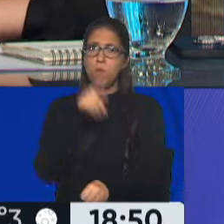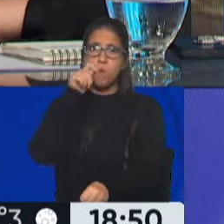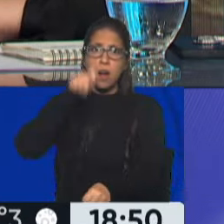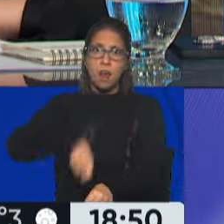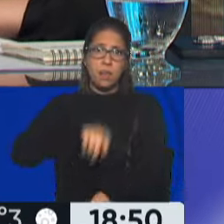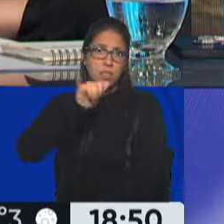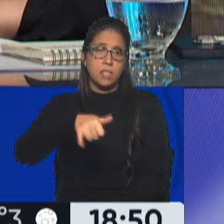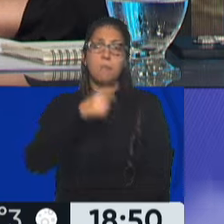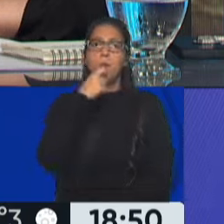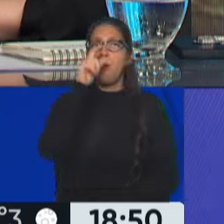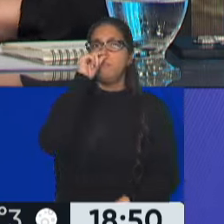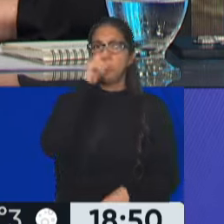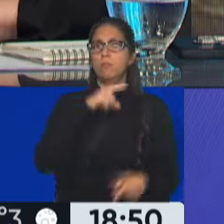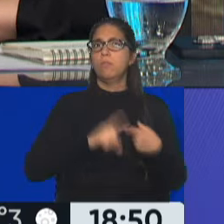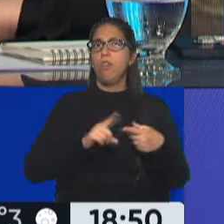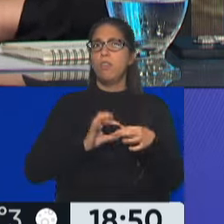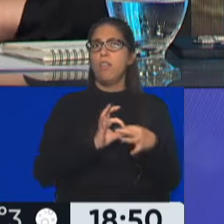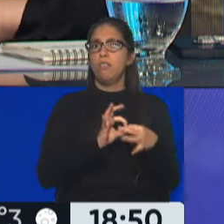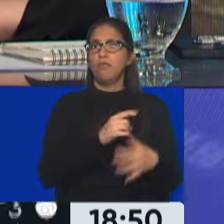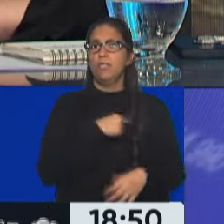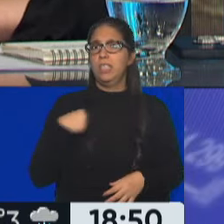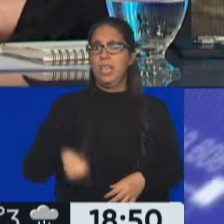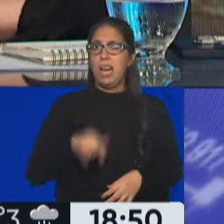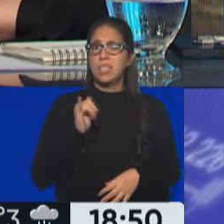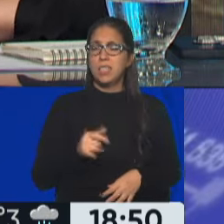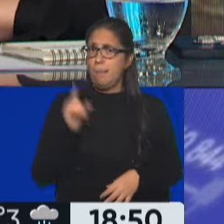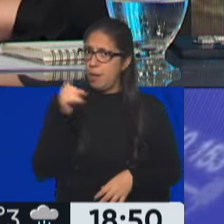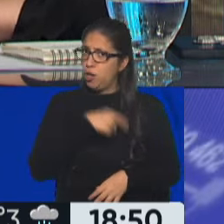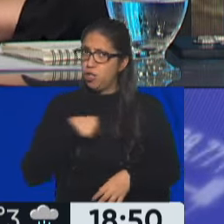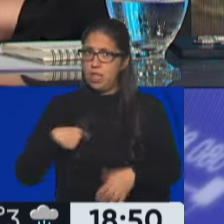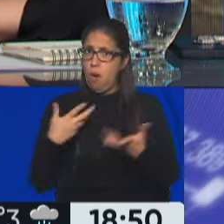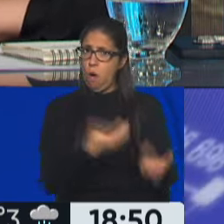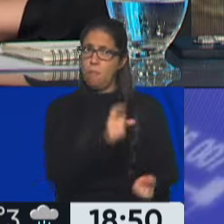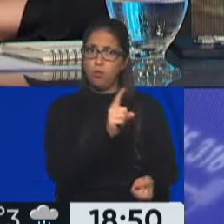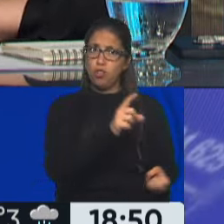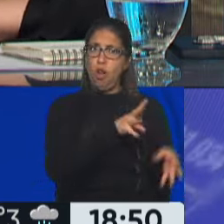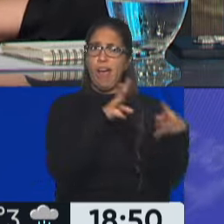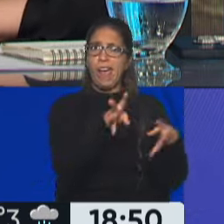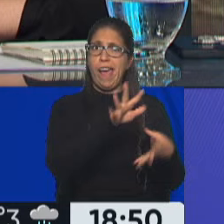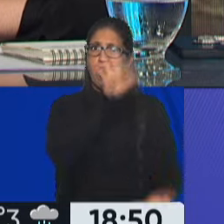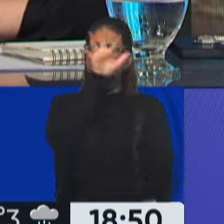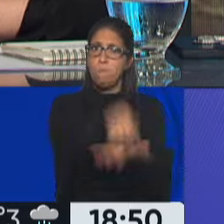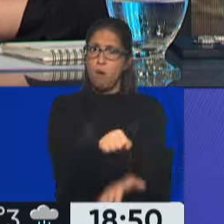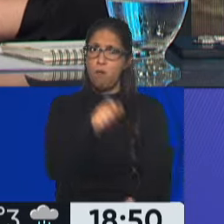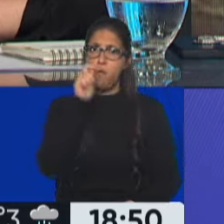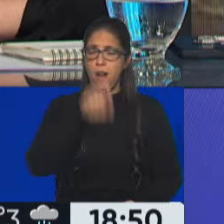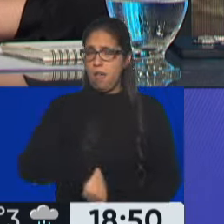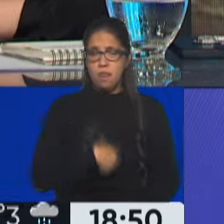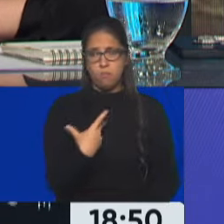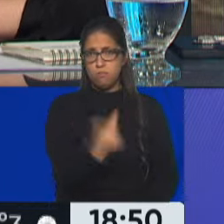Putin, por ejemplo, tiene un vínculo muy cercano a China, China en su momento no ha apoyado, digamos, abiertamente, si bien sí se